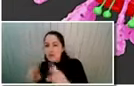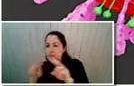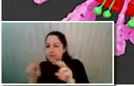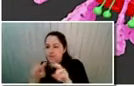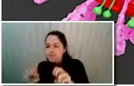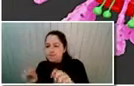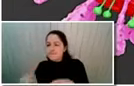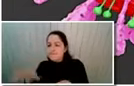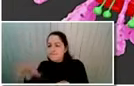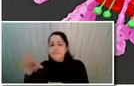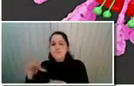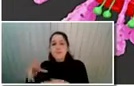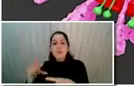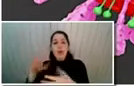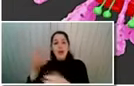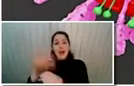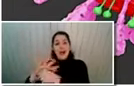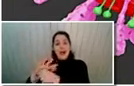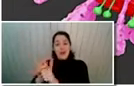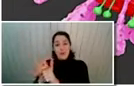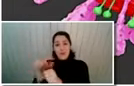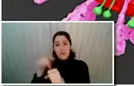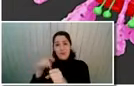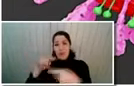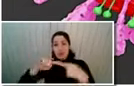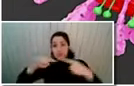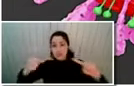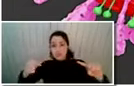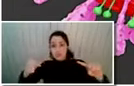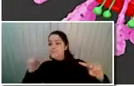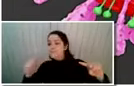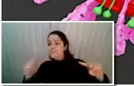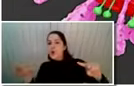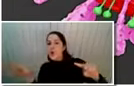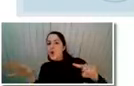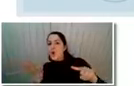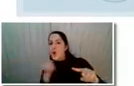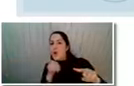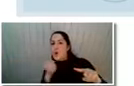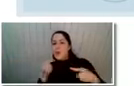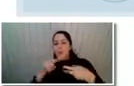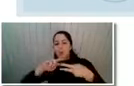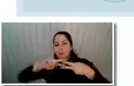fabriquen en la célula las distintas proteínas que forman este virus.